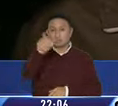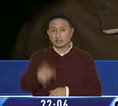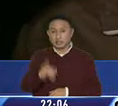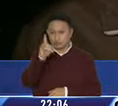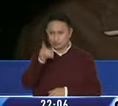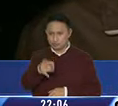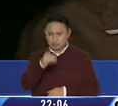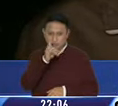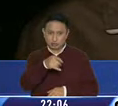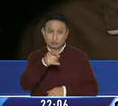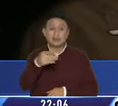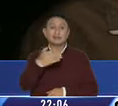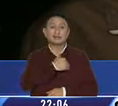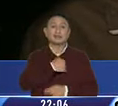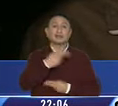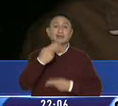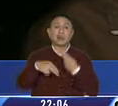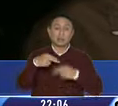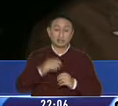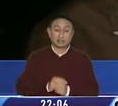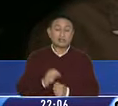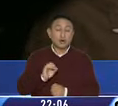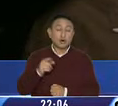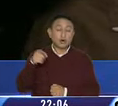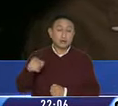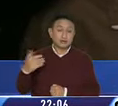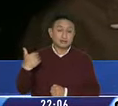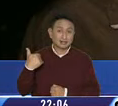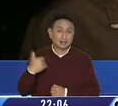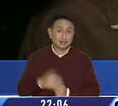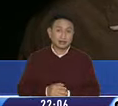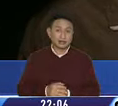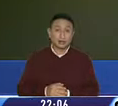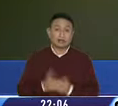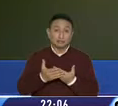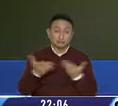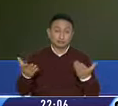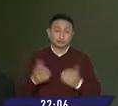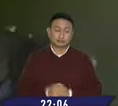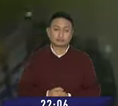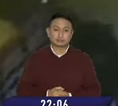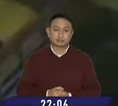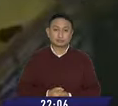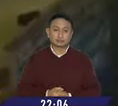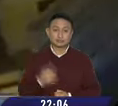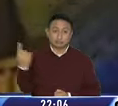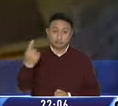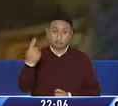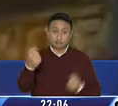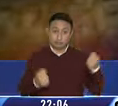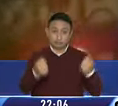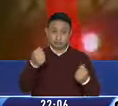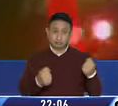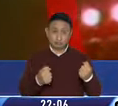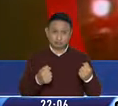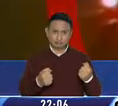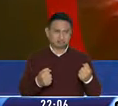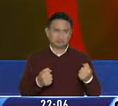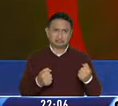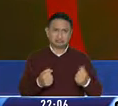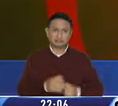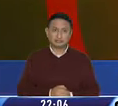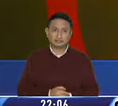sus almacenes o podían estar transportando artefactos. Pero no fue el único vehículo que utilizaban los